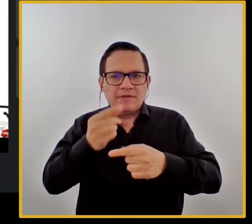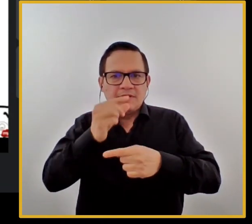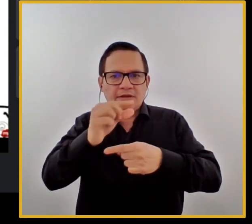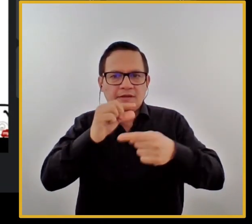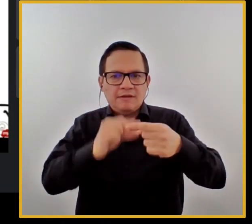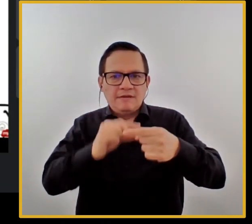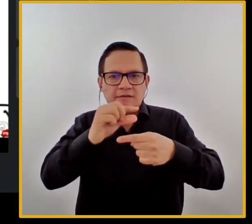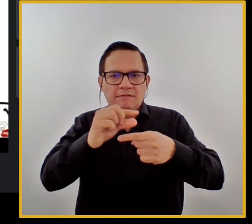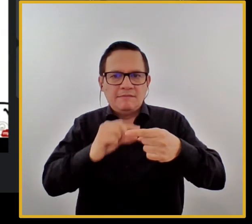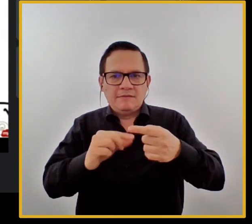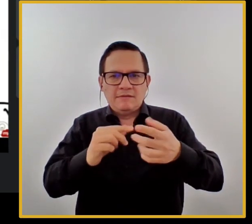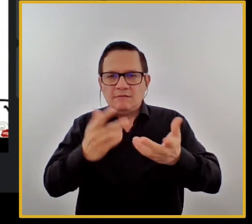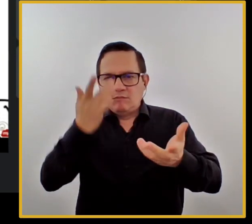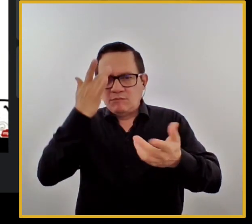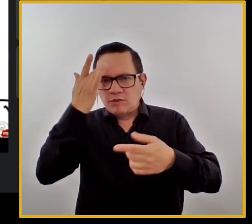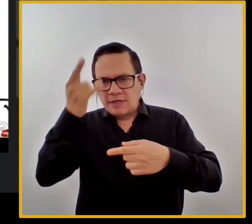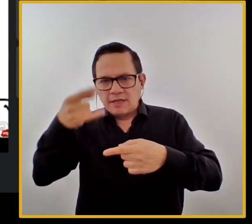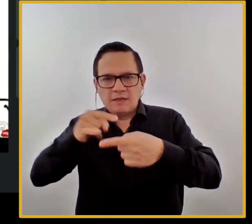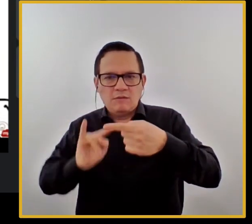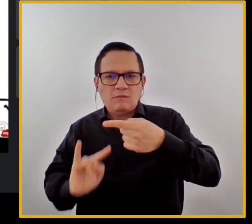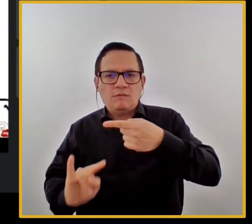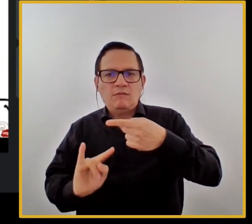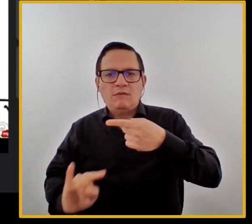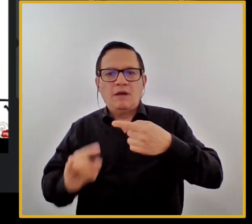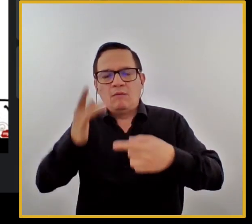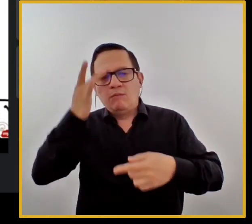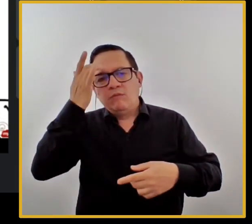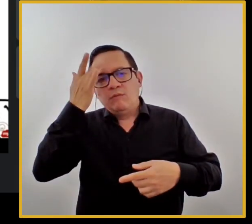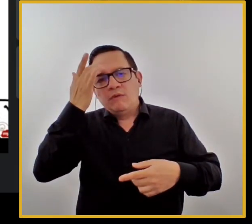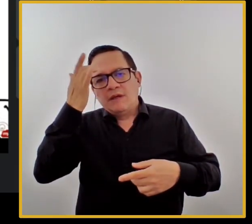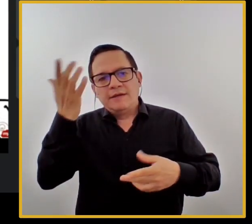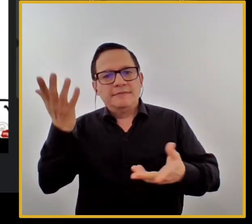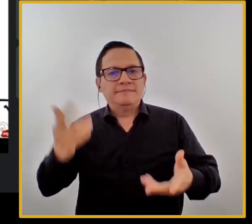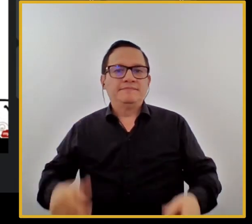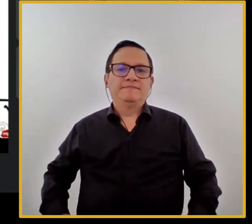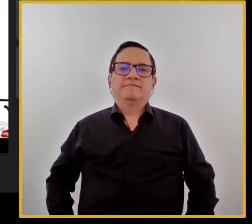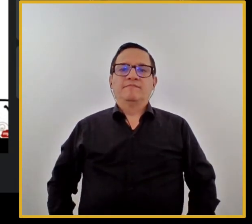a quedar el U abajo? ¿Por qué va a pasar el U abajo?